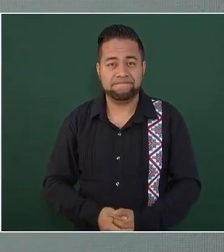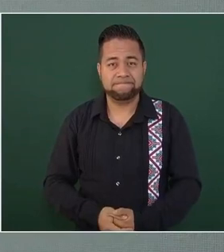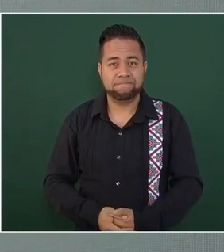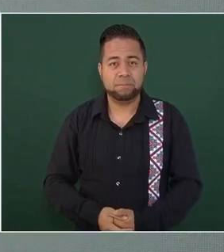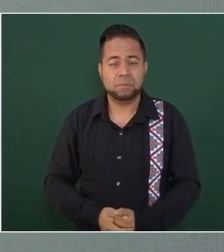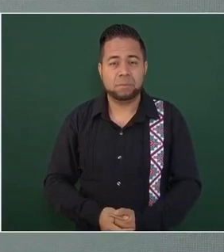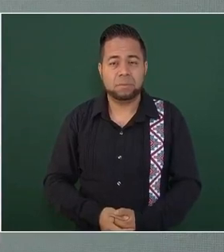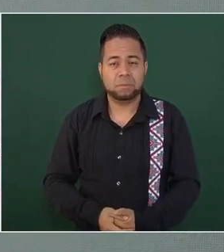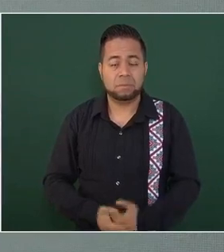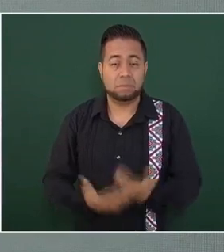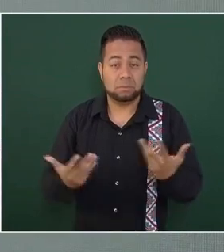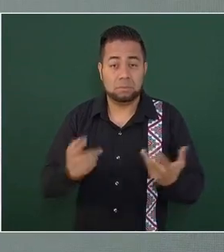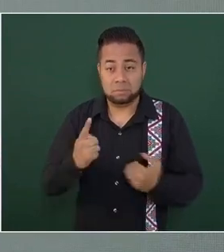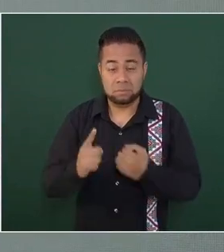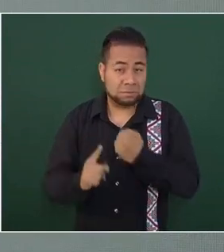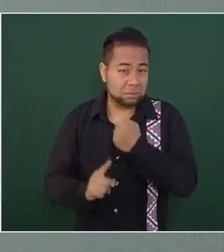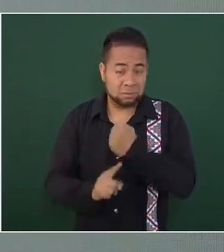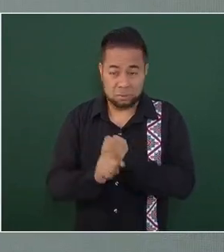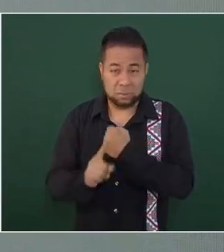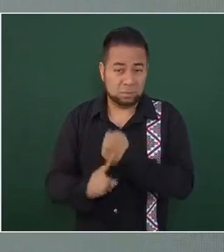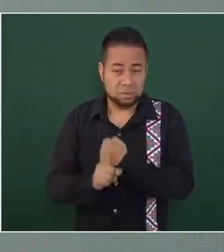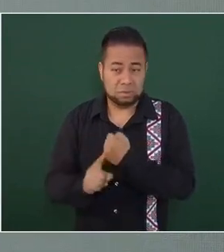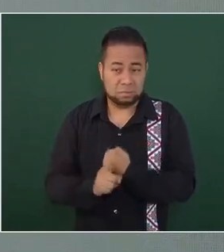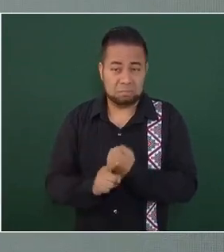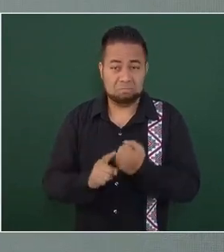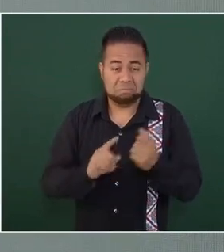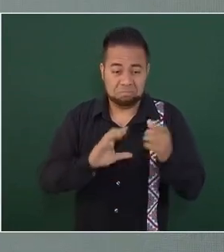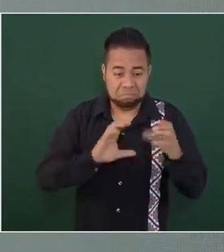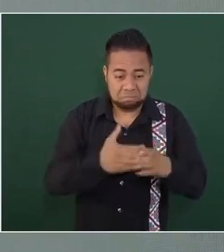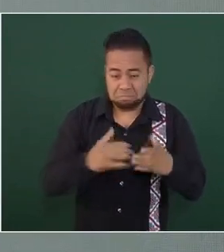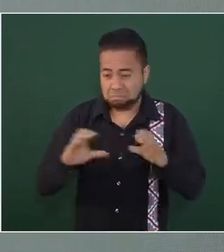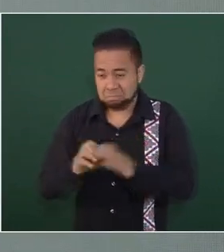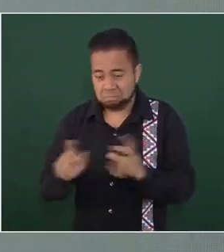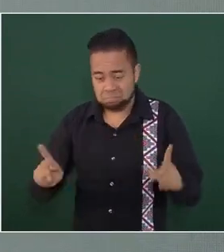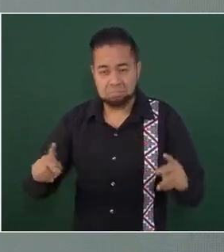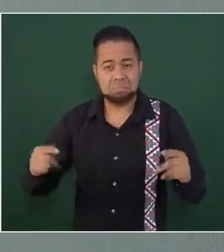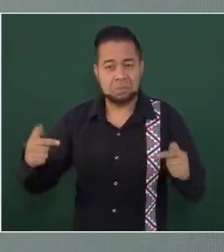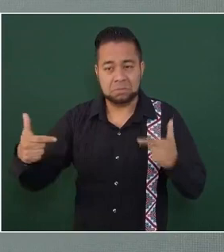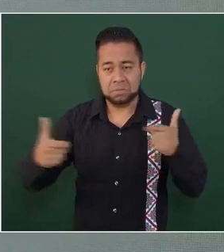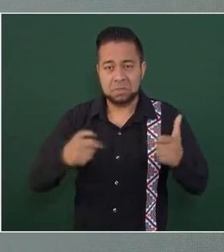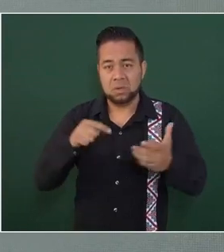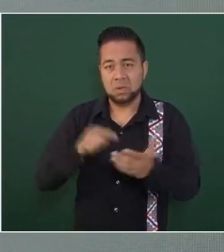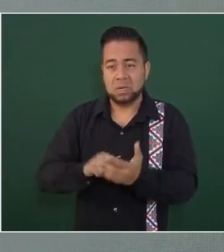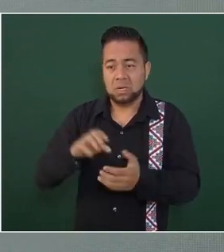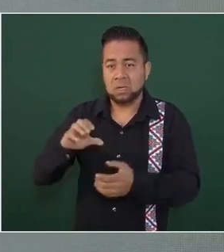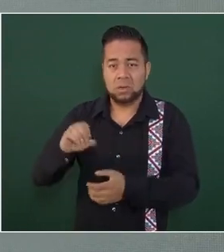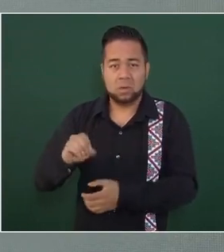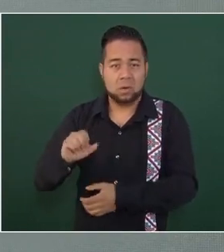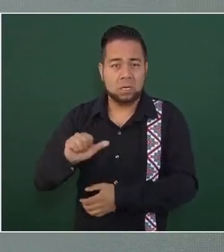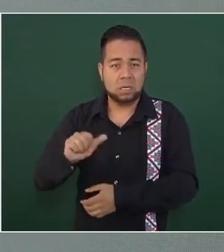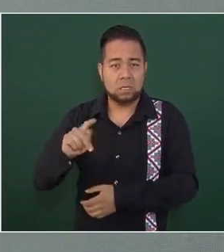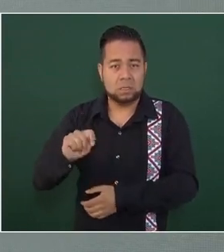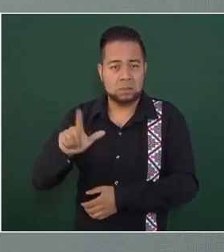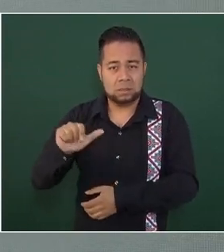y es un problema entre comunidades esto de San Vicente Coatlán lo mismo